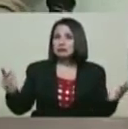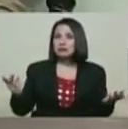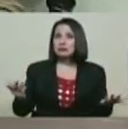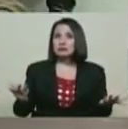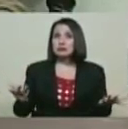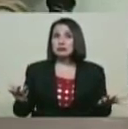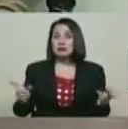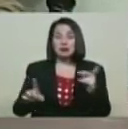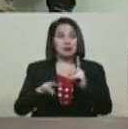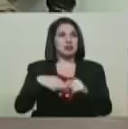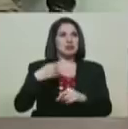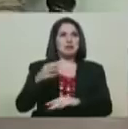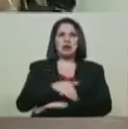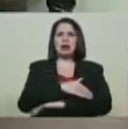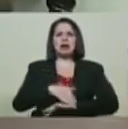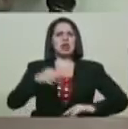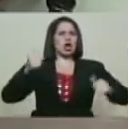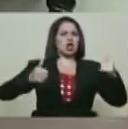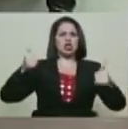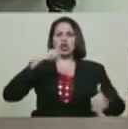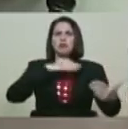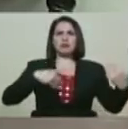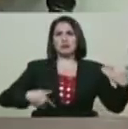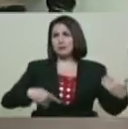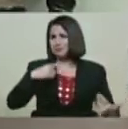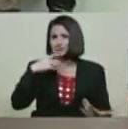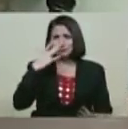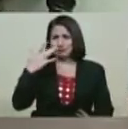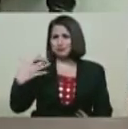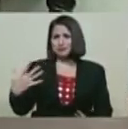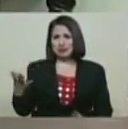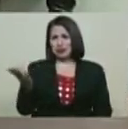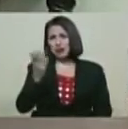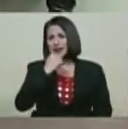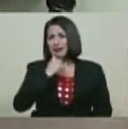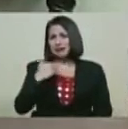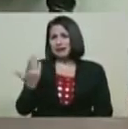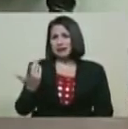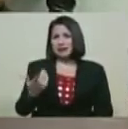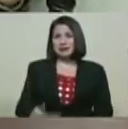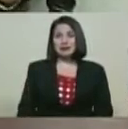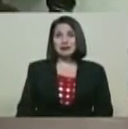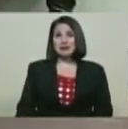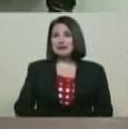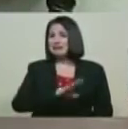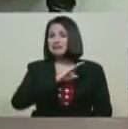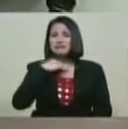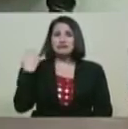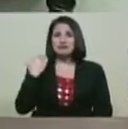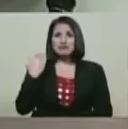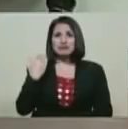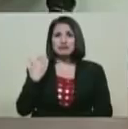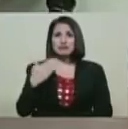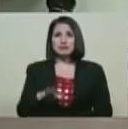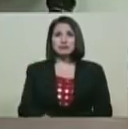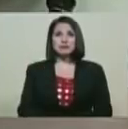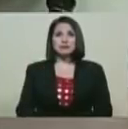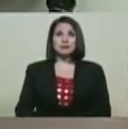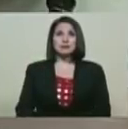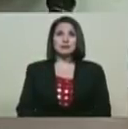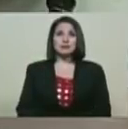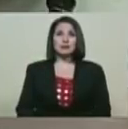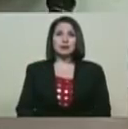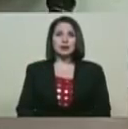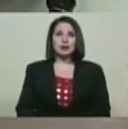Después se tiró a la calle que iba a ser candidato presidencial. Ya le dijeron que no era candidato presidencial. Estás quemado, Ramón Aló. Estás quemado, compadre.